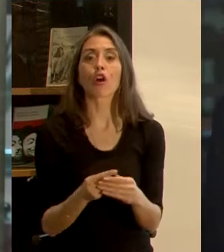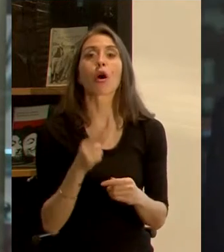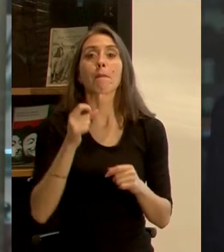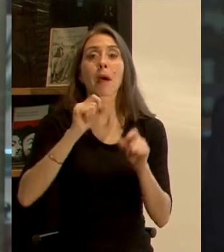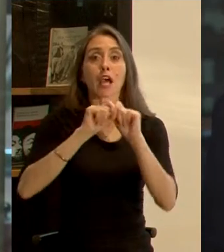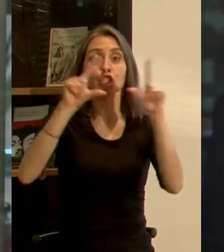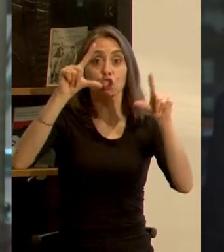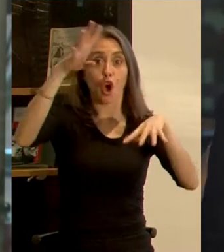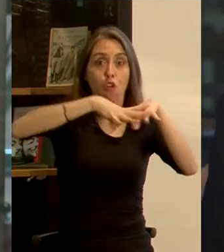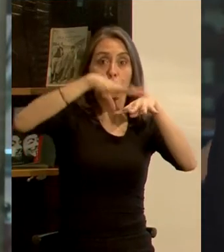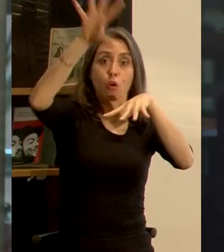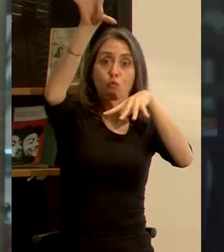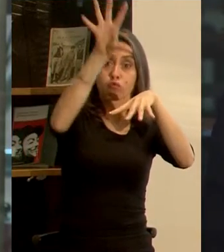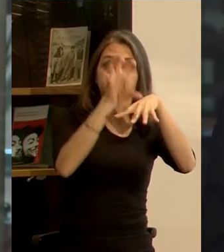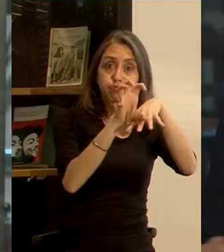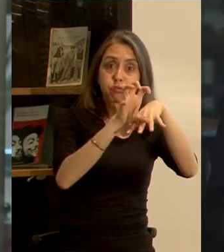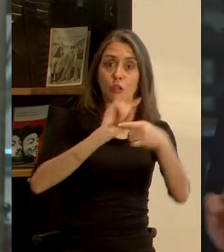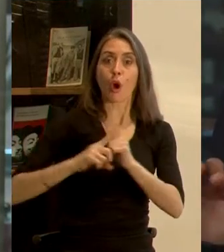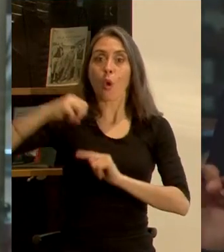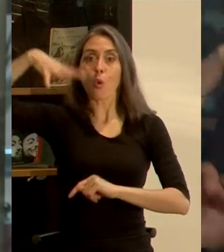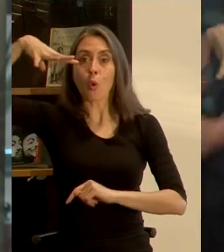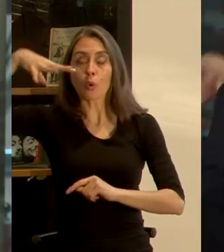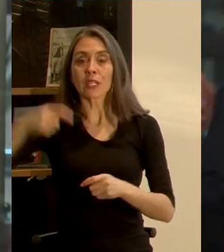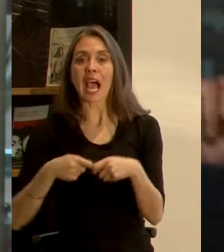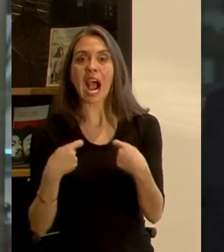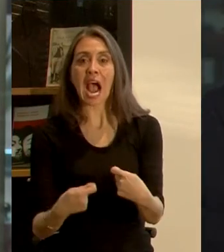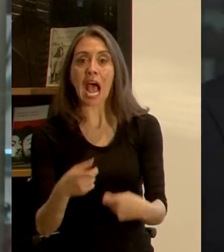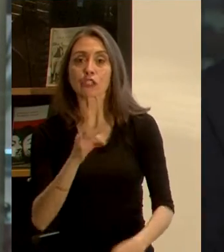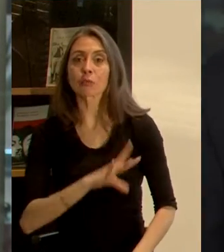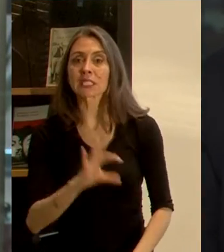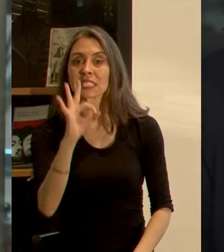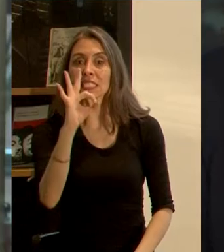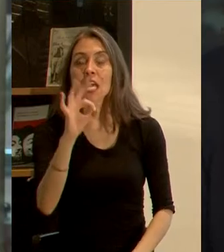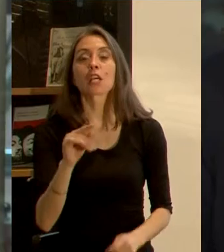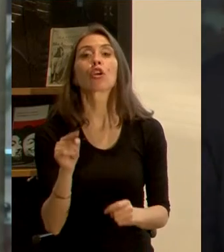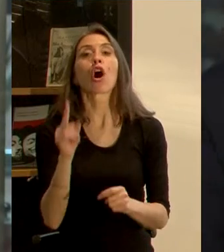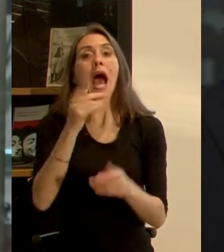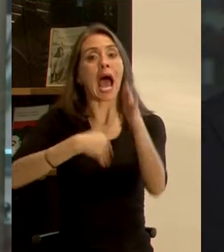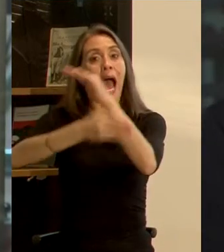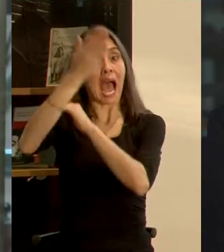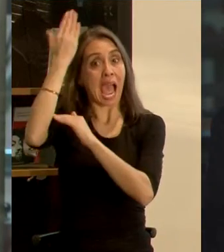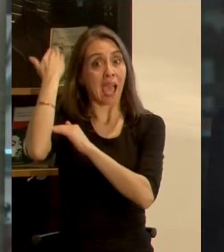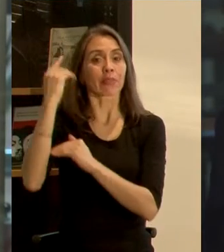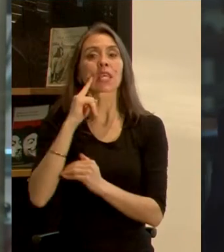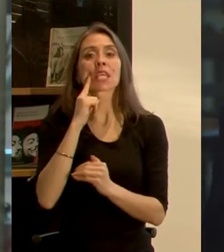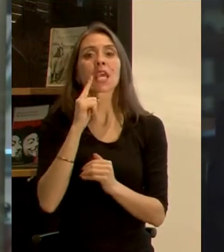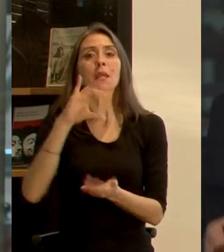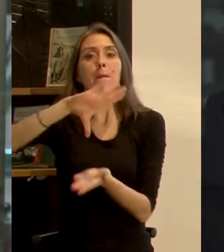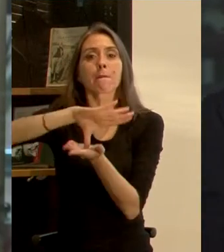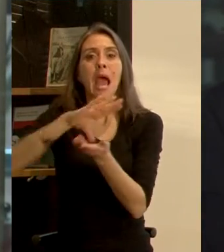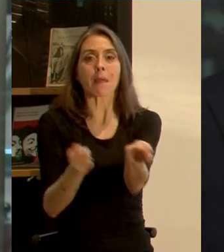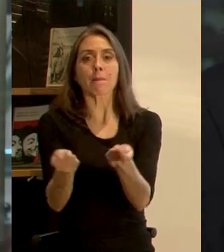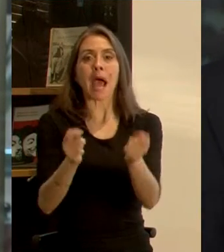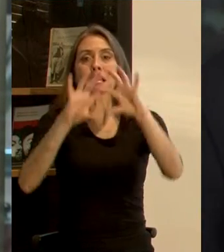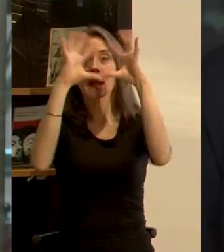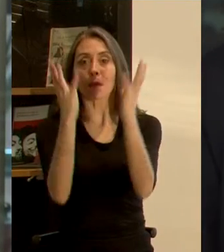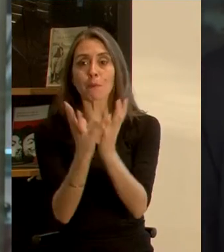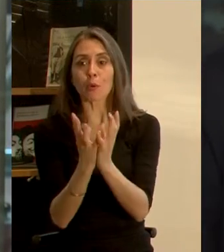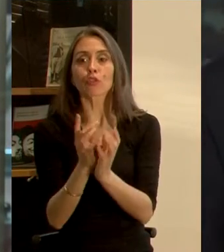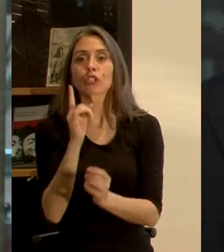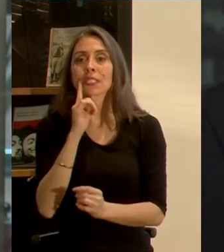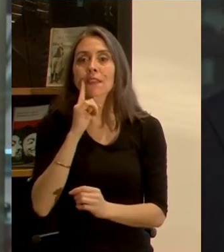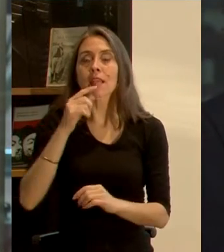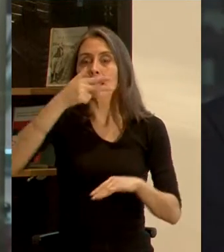cero. Quiere decir que cambió la geopolítica, porque el control del planeta era quien controlaba la energía. La energía ustedes la van a producir